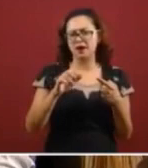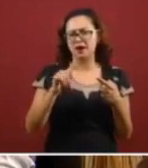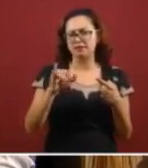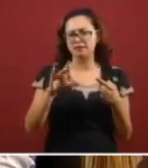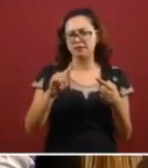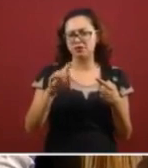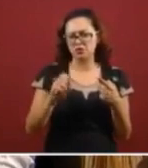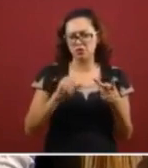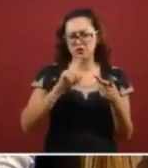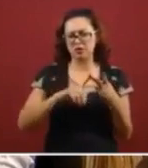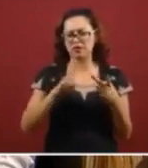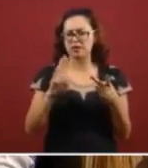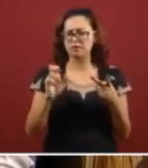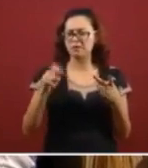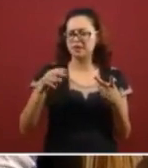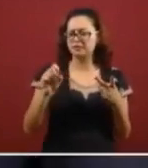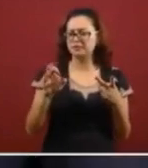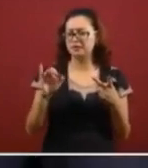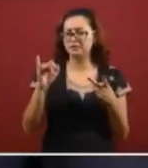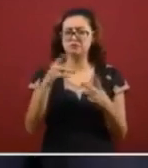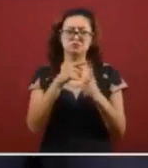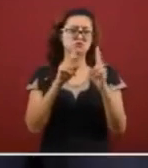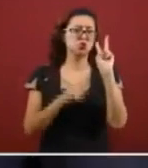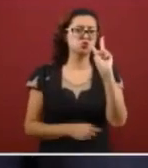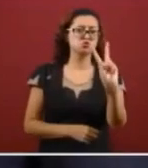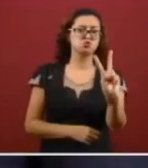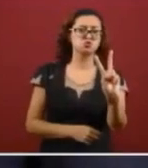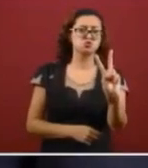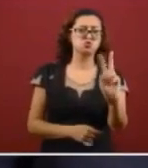Banse, that's all they left.